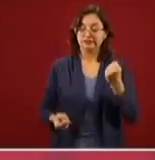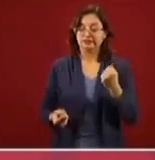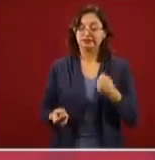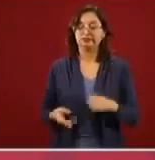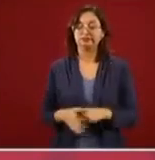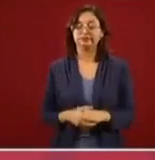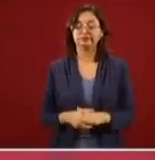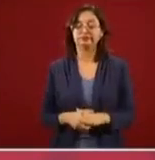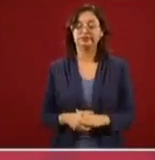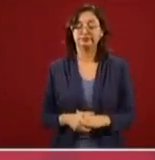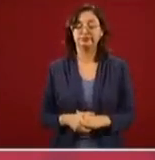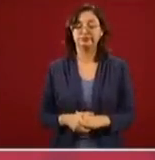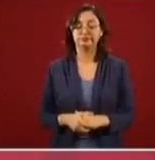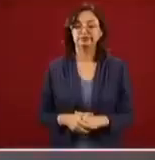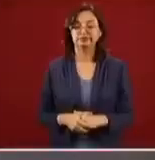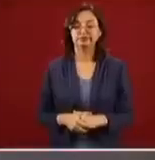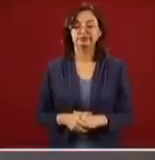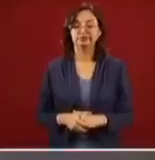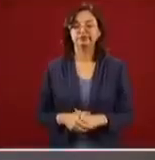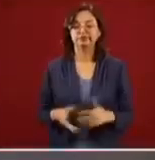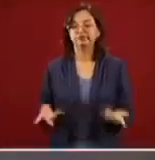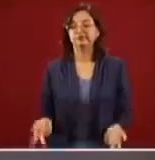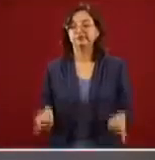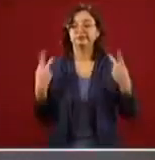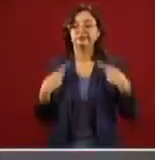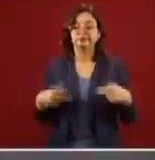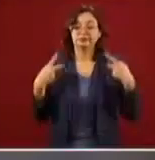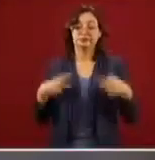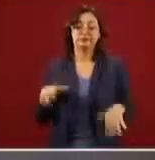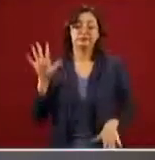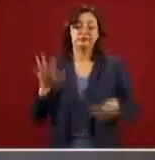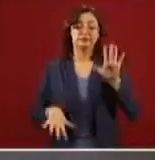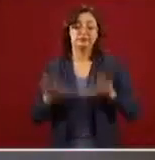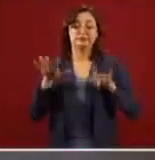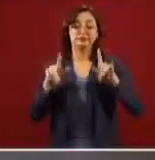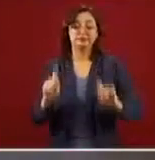Entonces, de gente que llega a ocupar cargos,